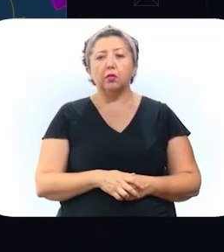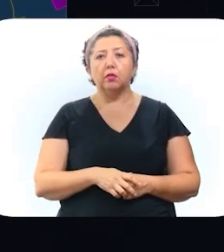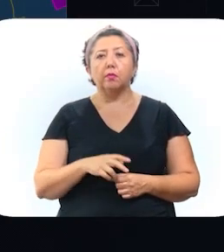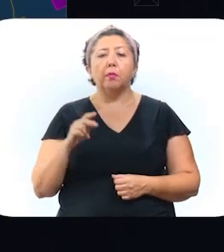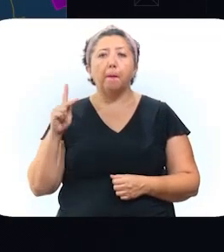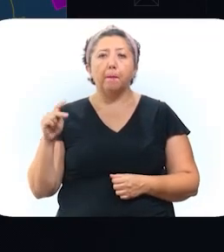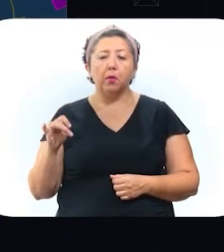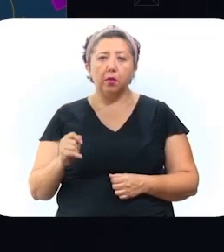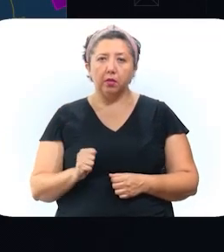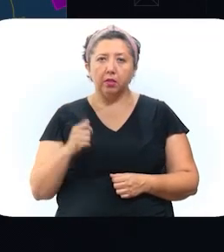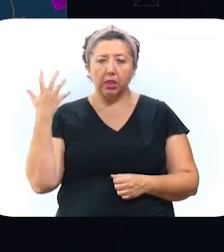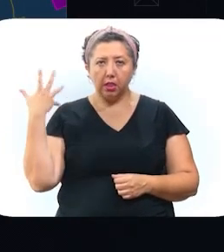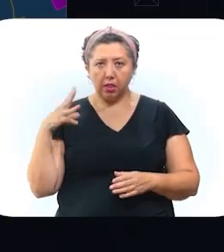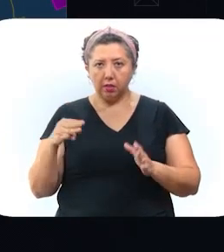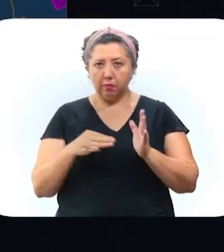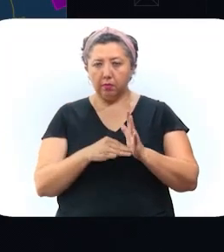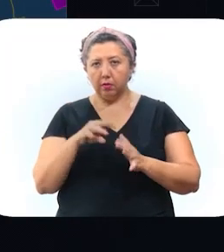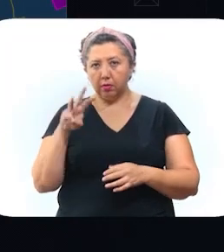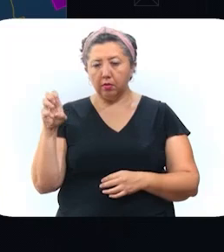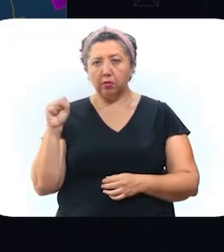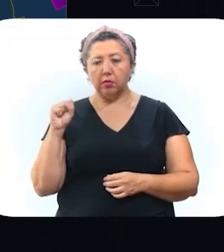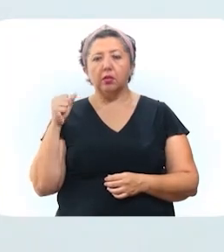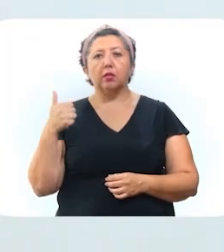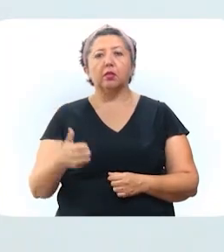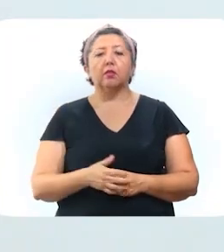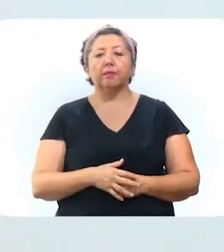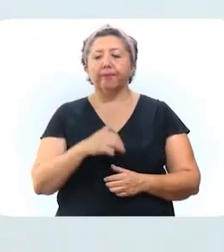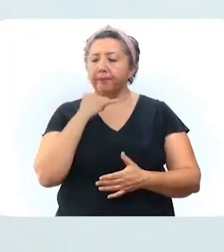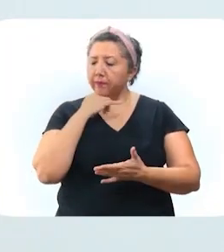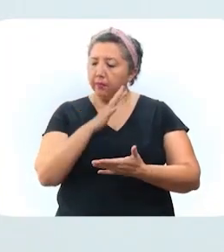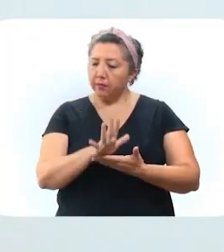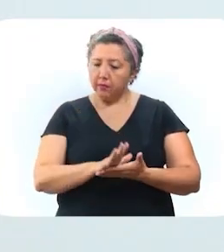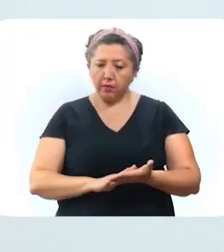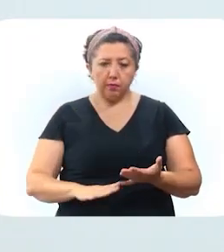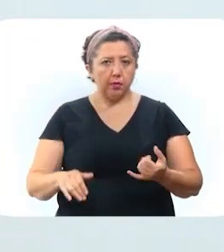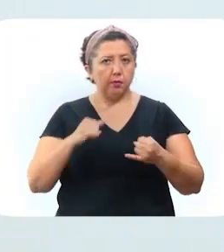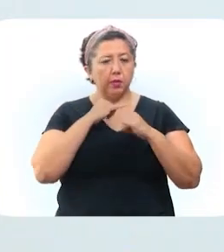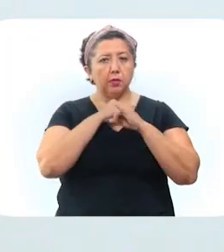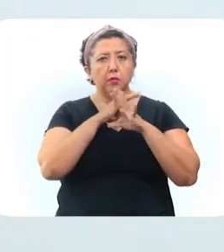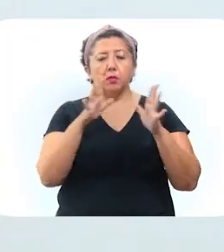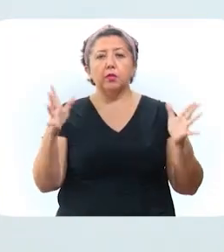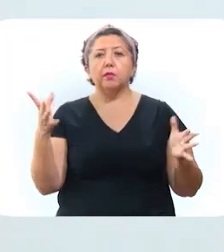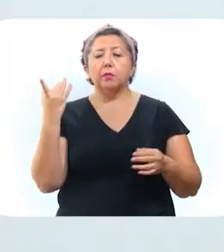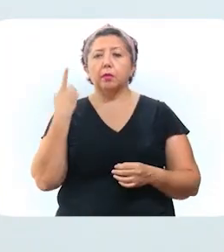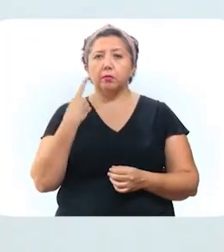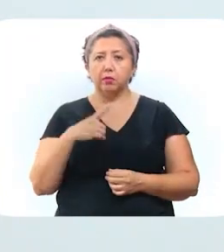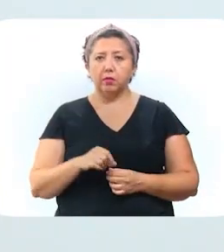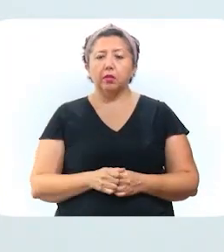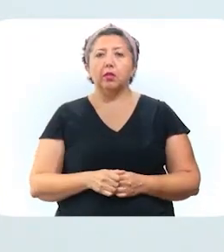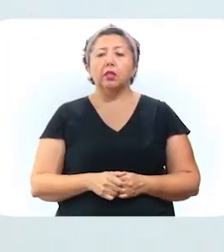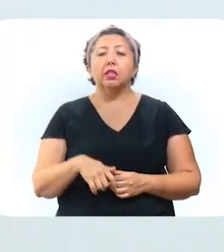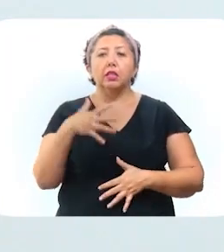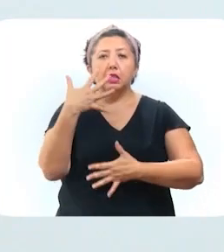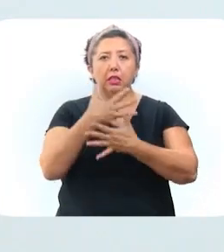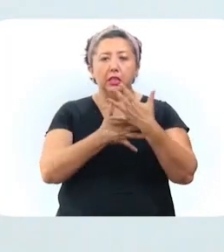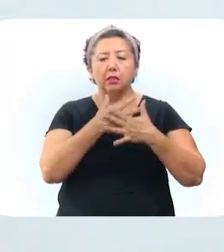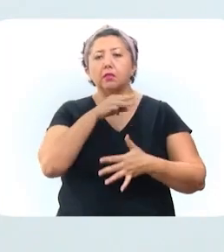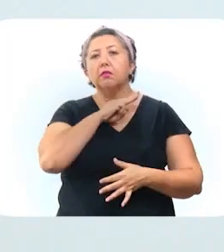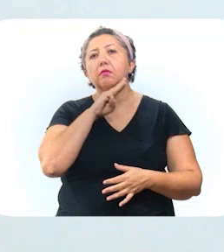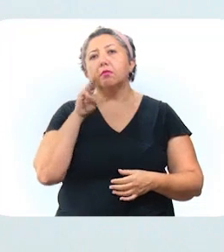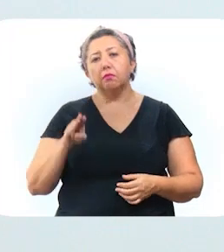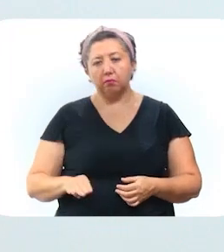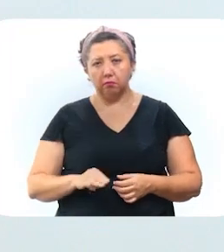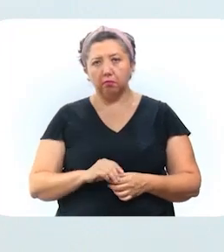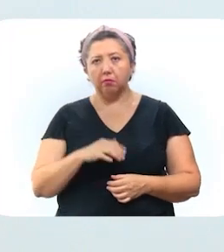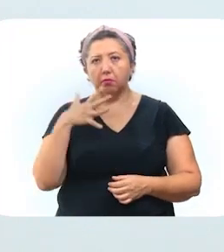En la zona poniente, 10.366. Lamentablemente, en este parte médico informamos de 15